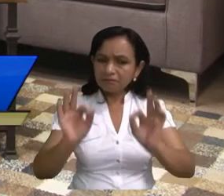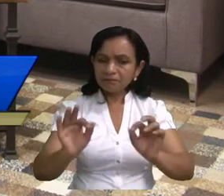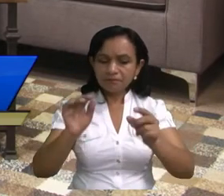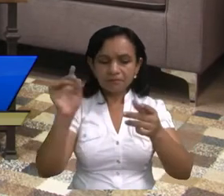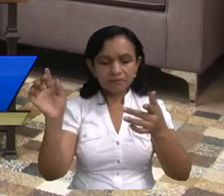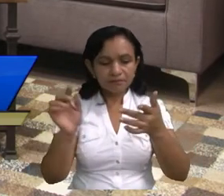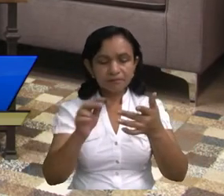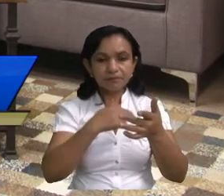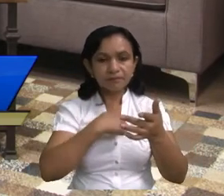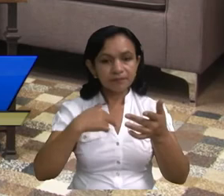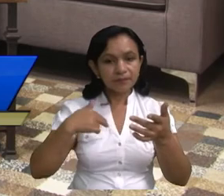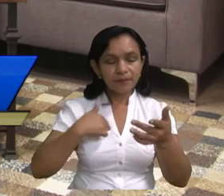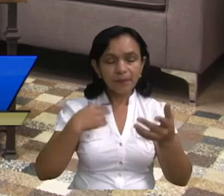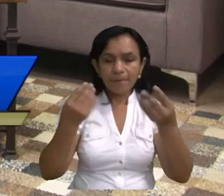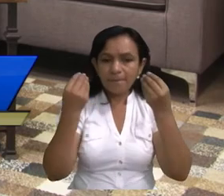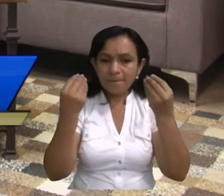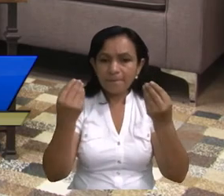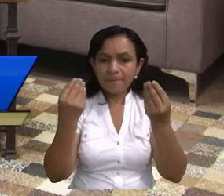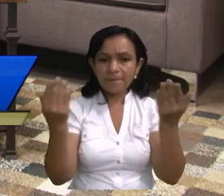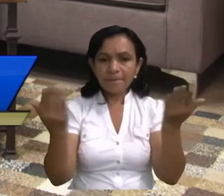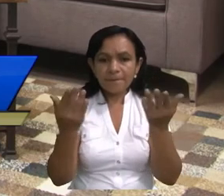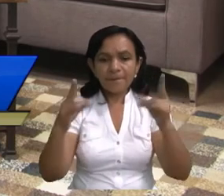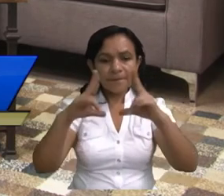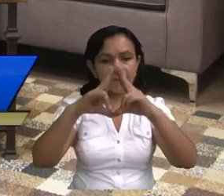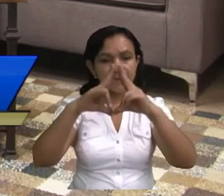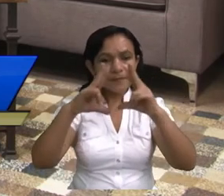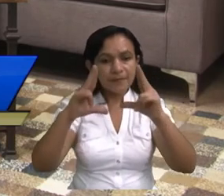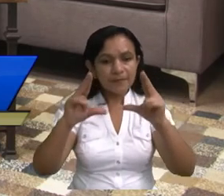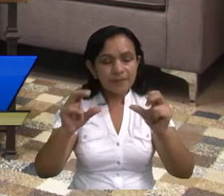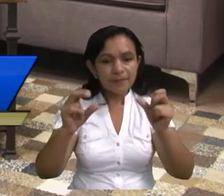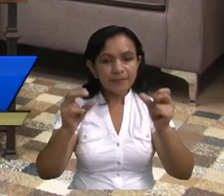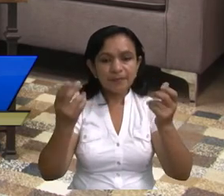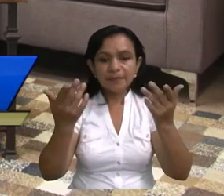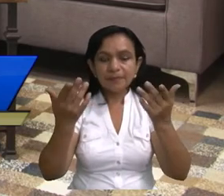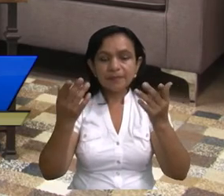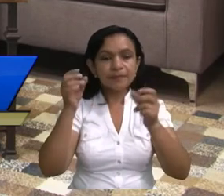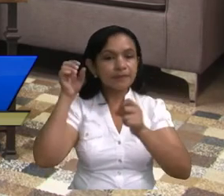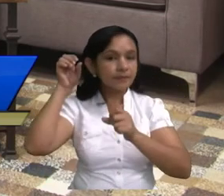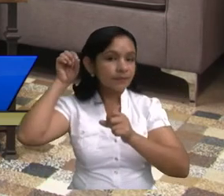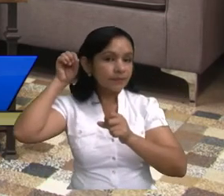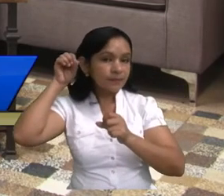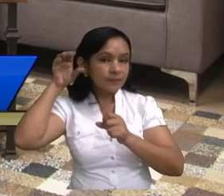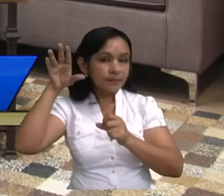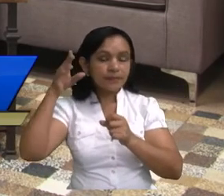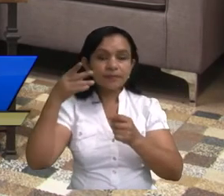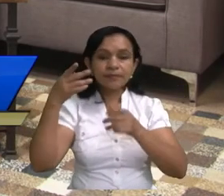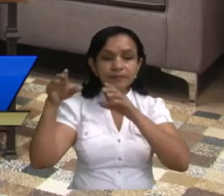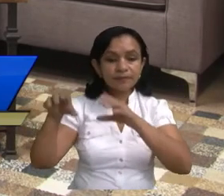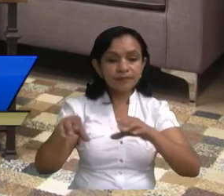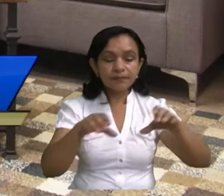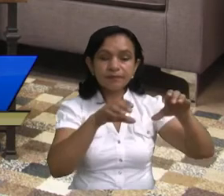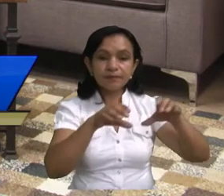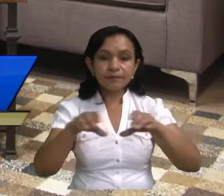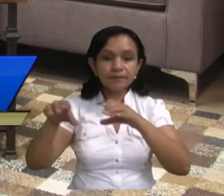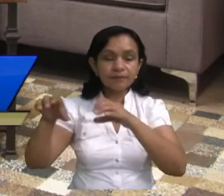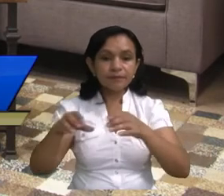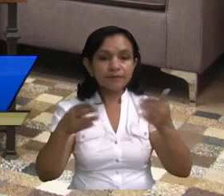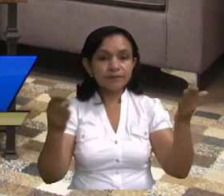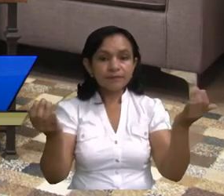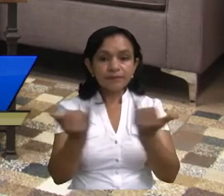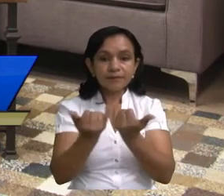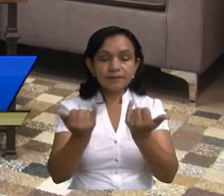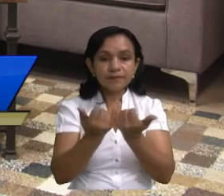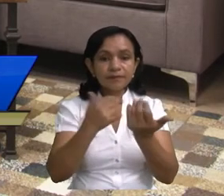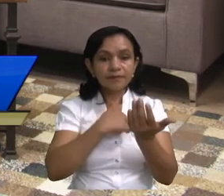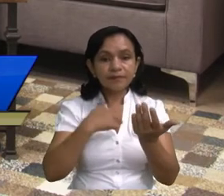se promueve mucho Nicaragua también como un destino turístico, y cuando se hacen estos eventos académicos, también